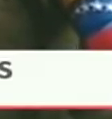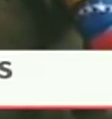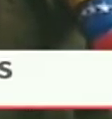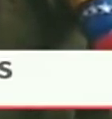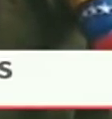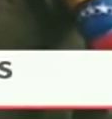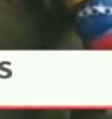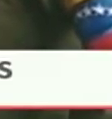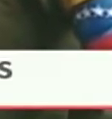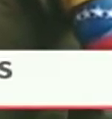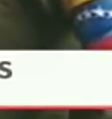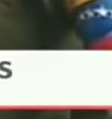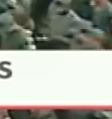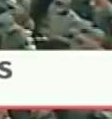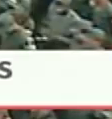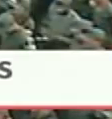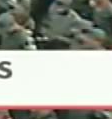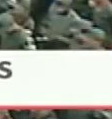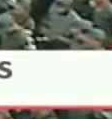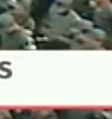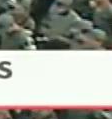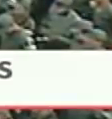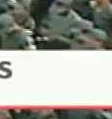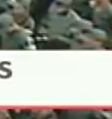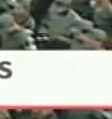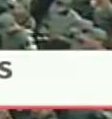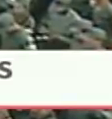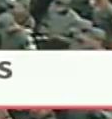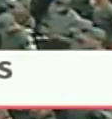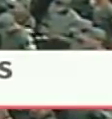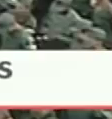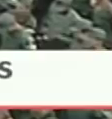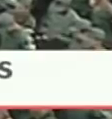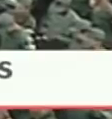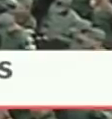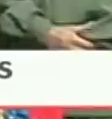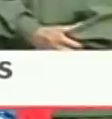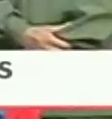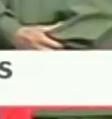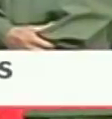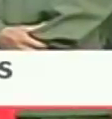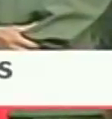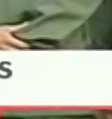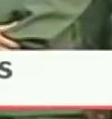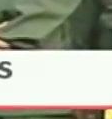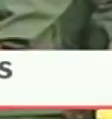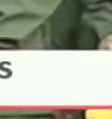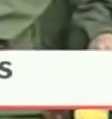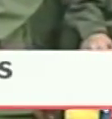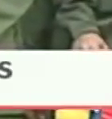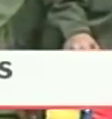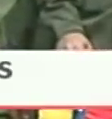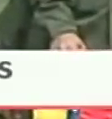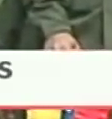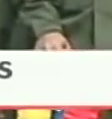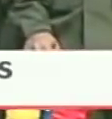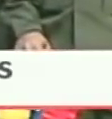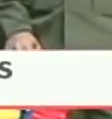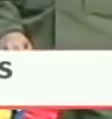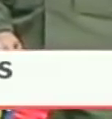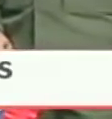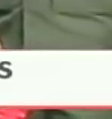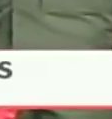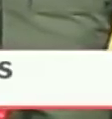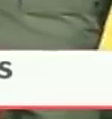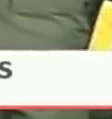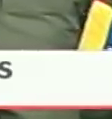consecuente, leal, cohesionada, unida como nunca antes. El odio y la mentira no podrán jamás romper